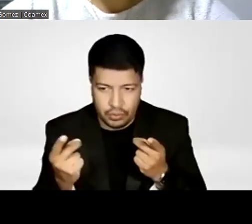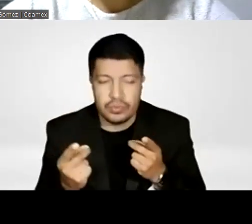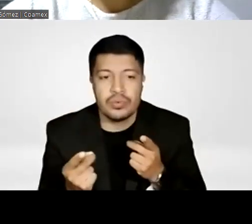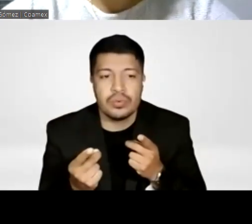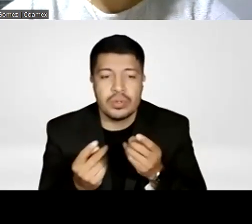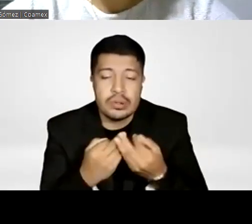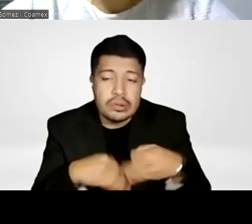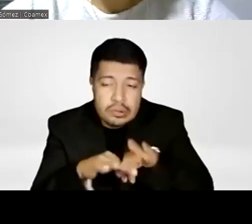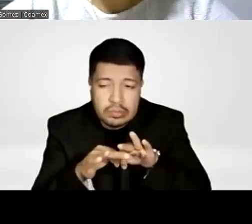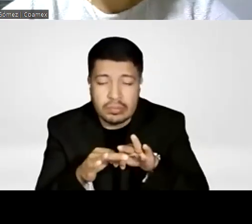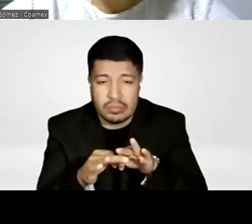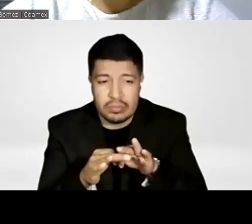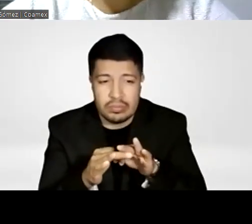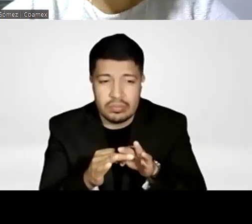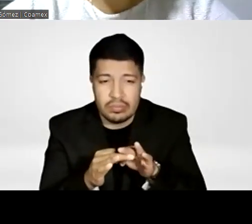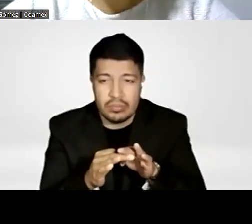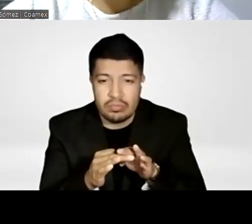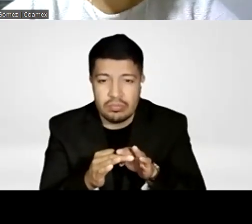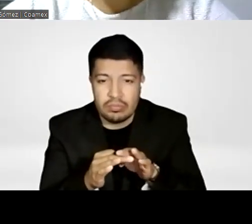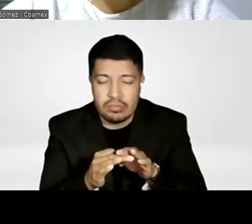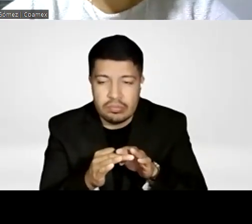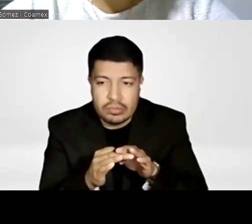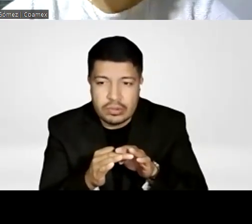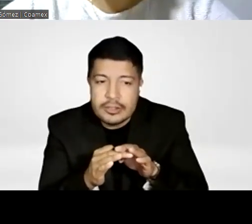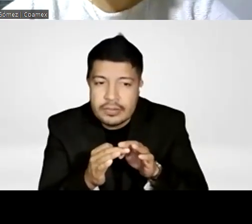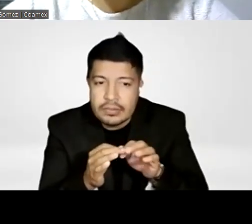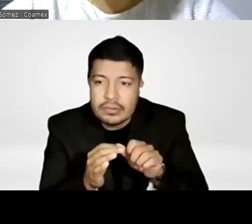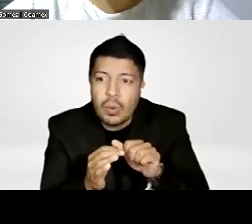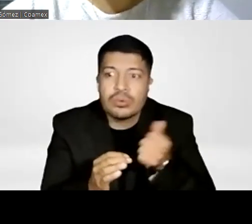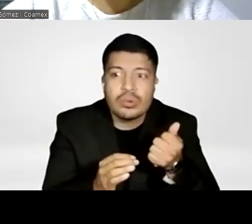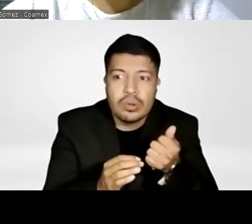que tuviera alguna otra alteración asociada.